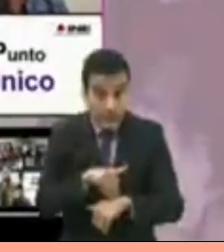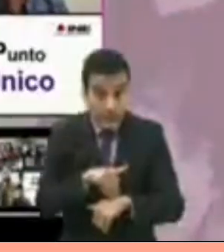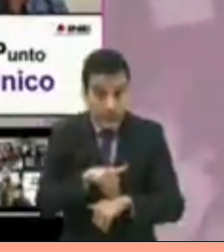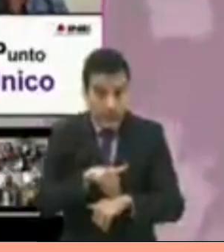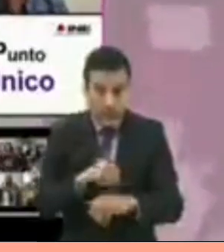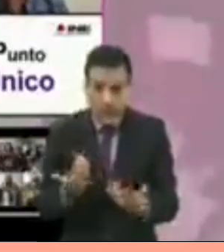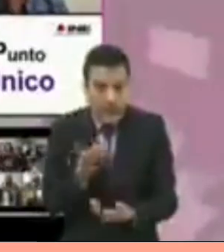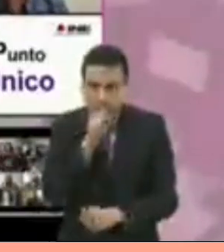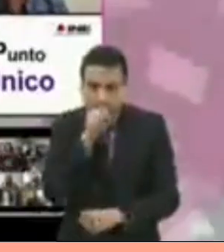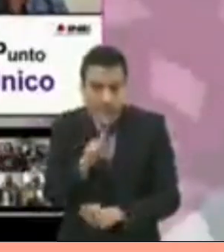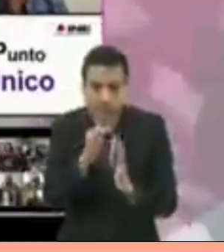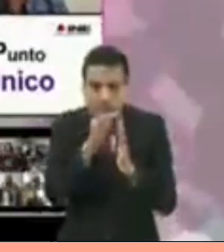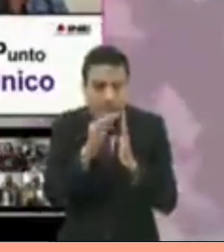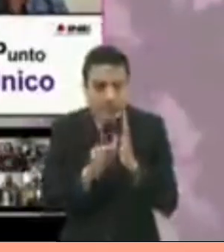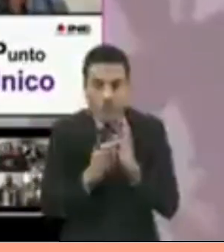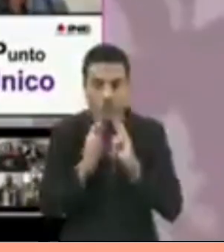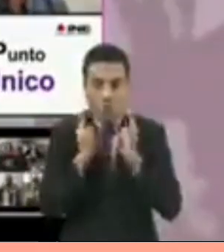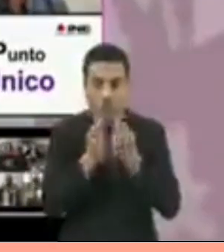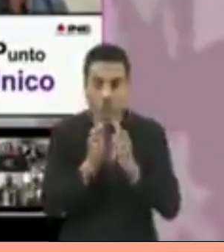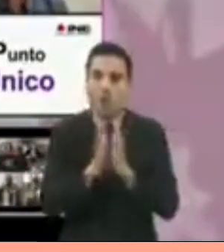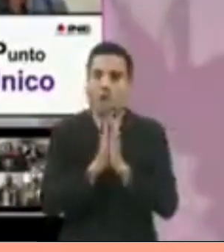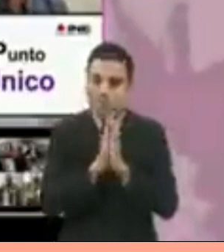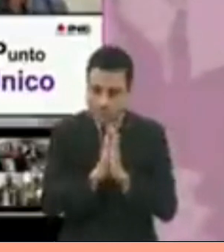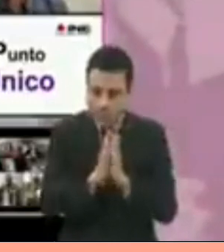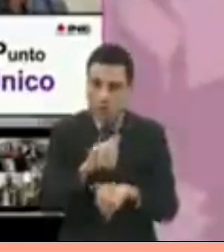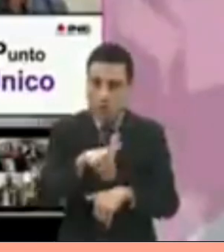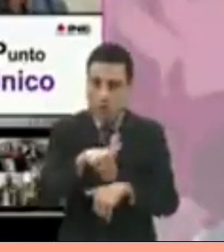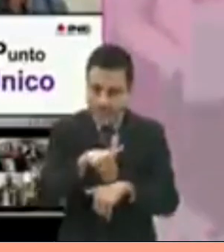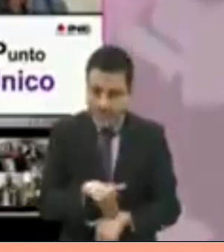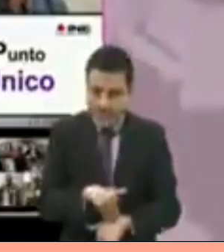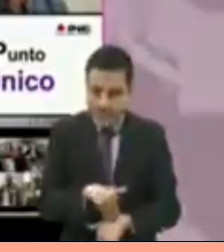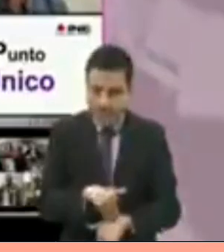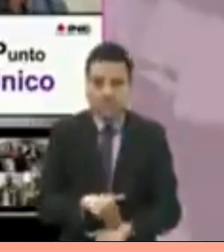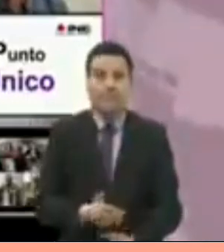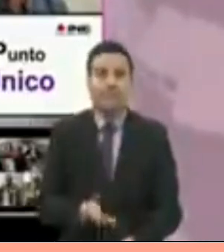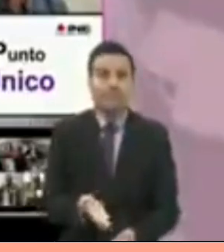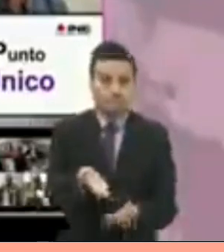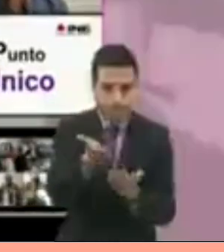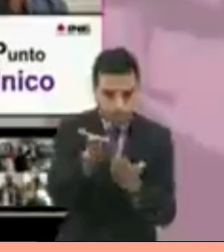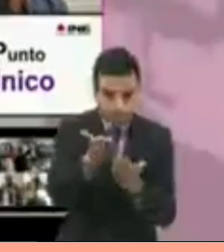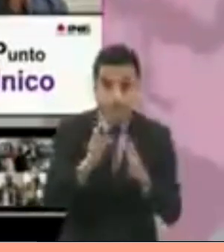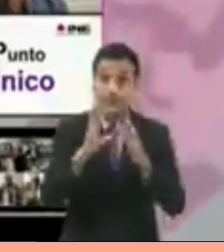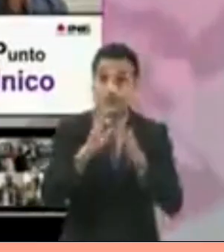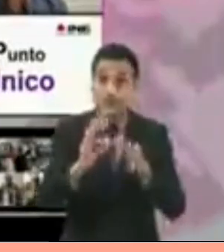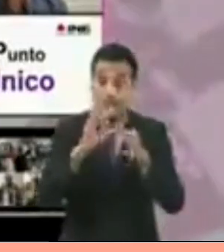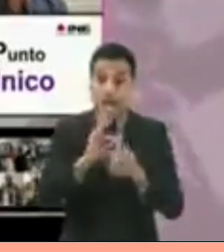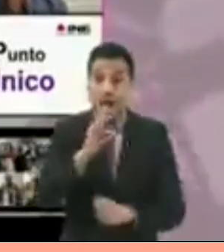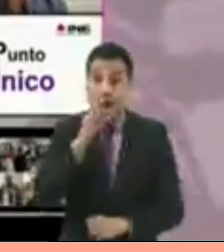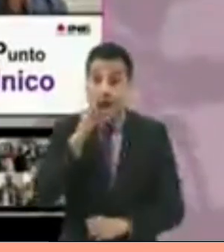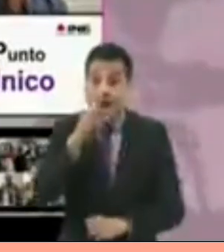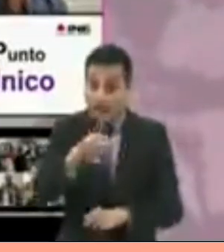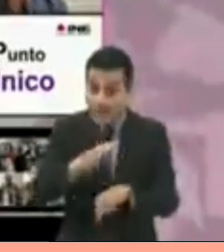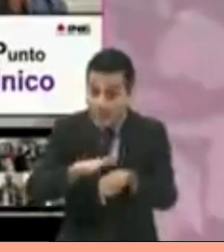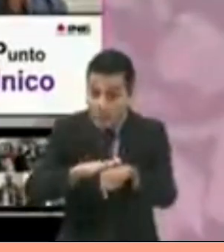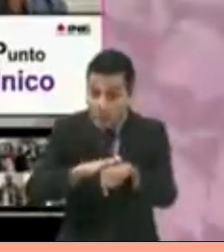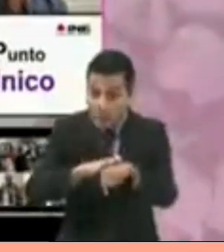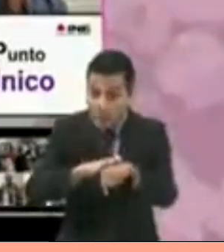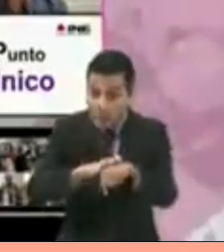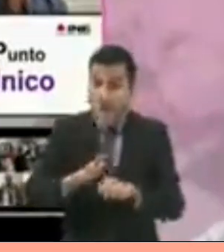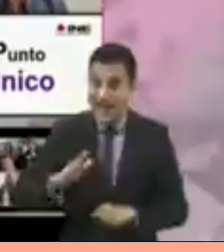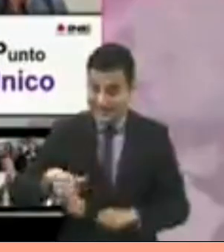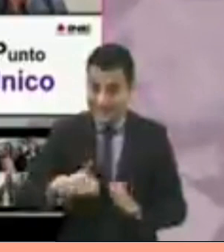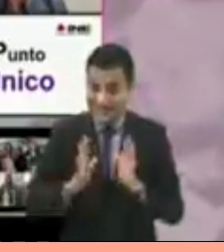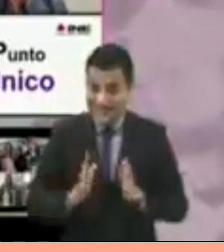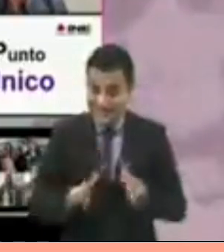reglamento de sesiones, se ciña cortésmente al reglamento. Entonces, tiene usted la palabra con la advertencia en términos reglamentarios que